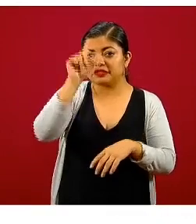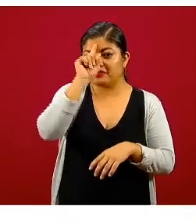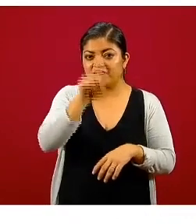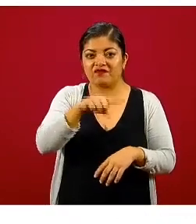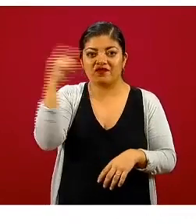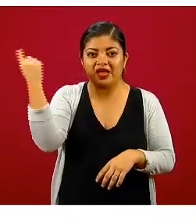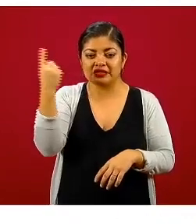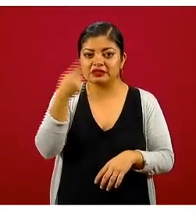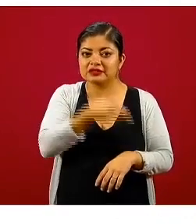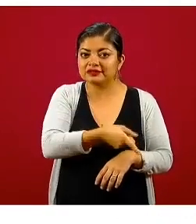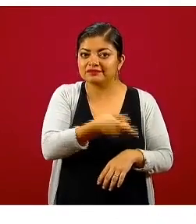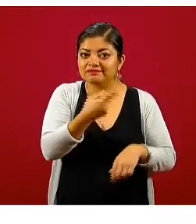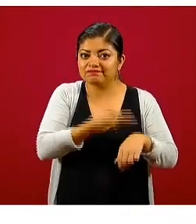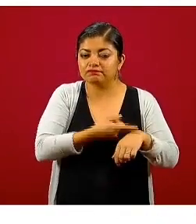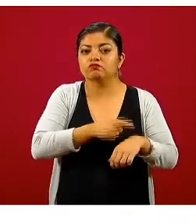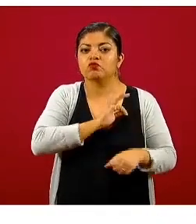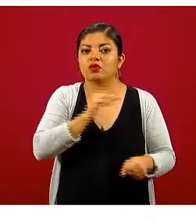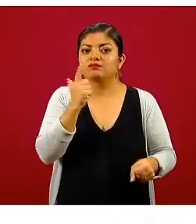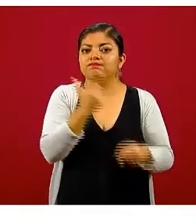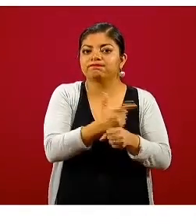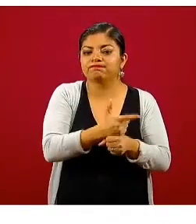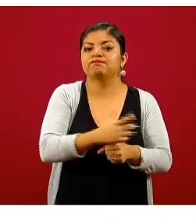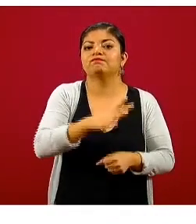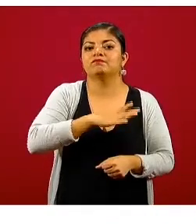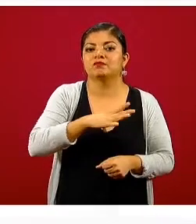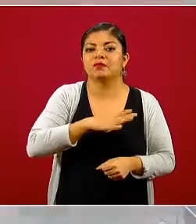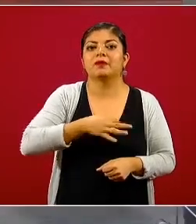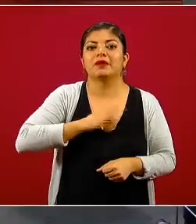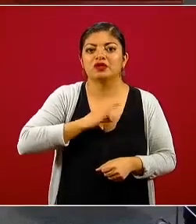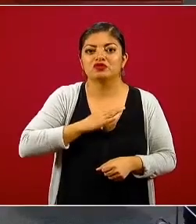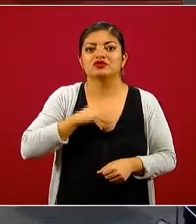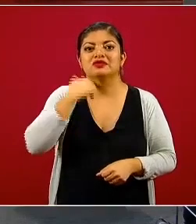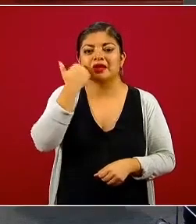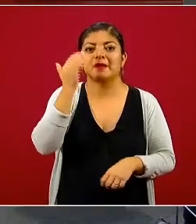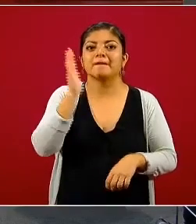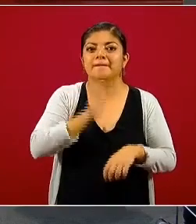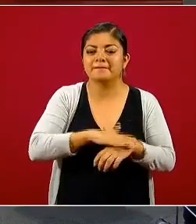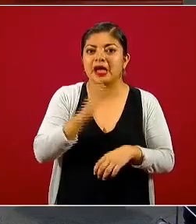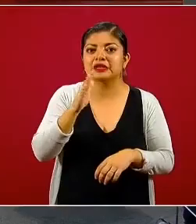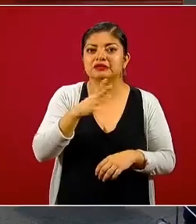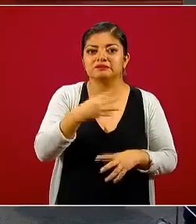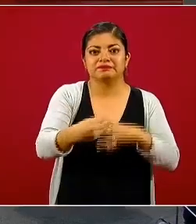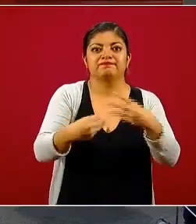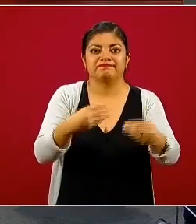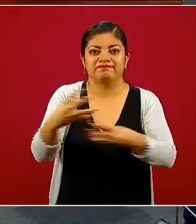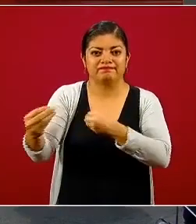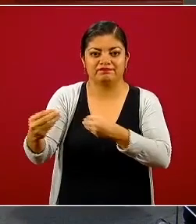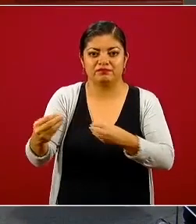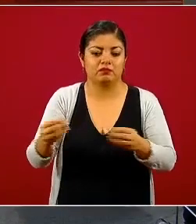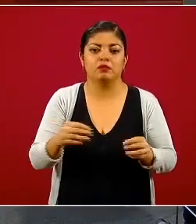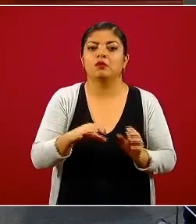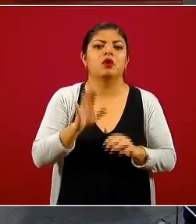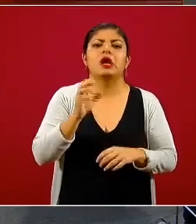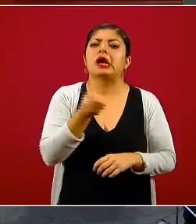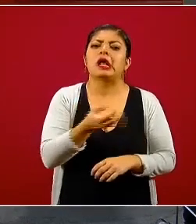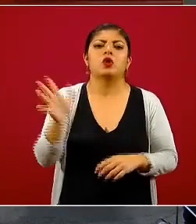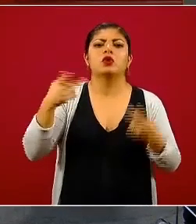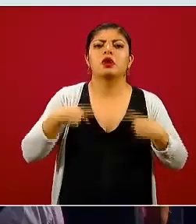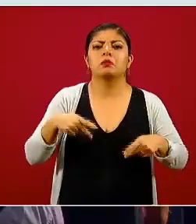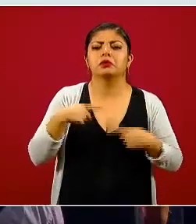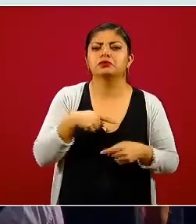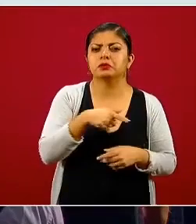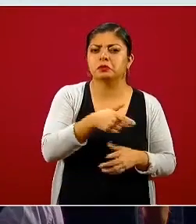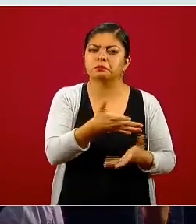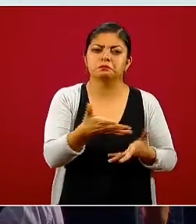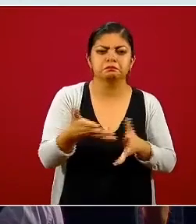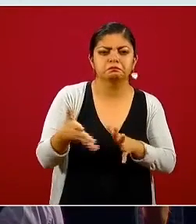la condición poder encontrar la presencia del virus y obtener más positivos. No así con las personas que expresan síntomas